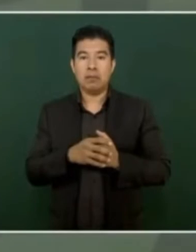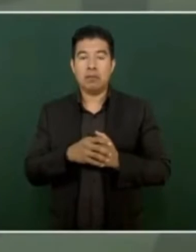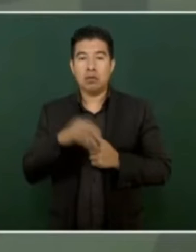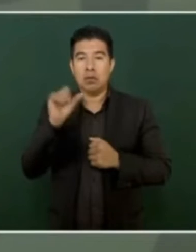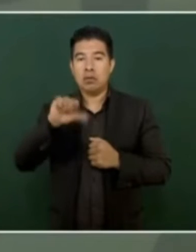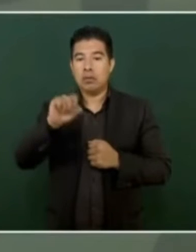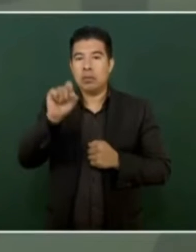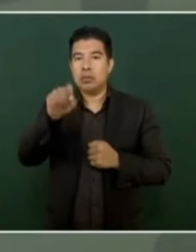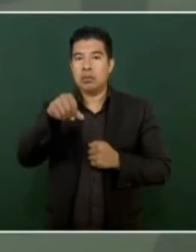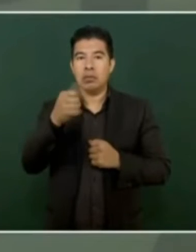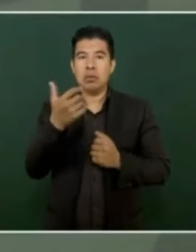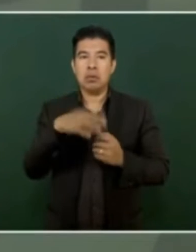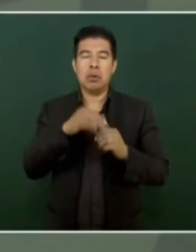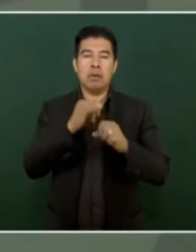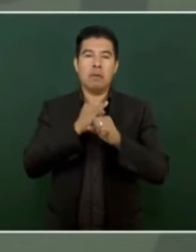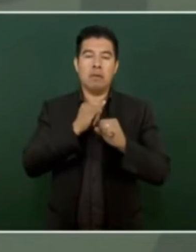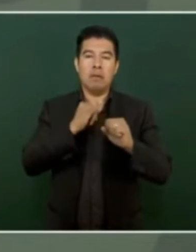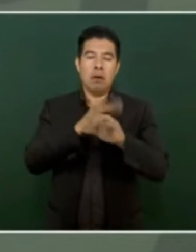dar a conocer un informe